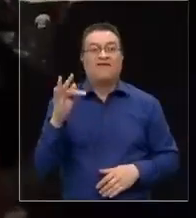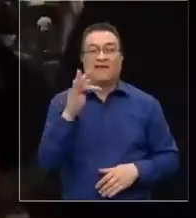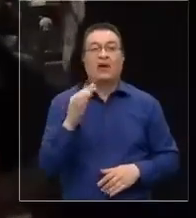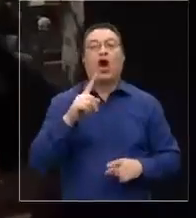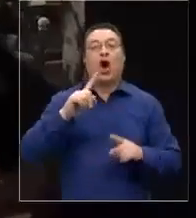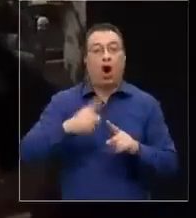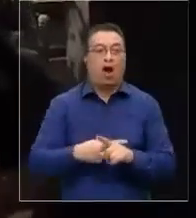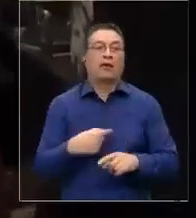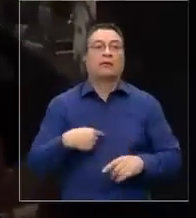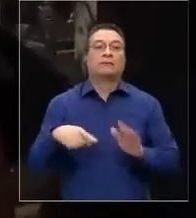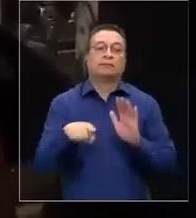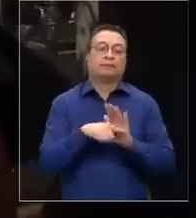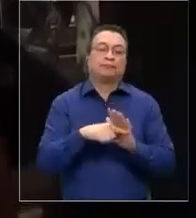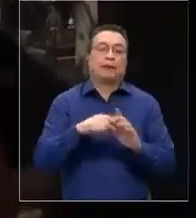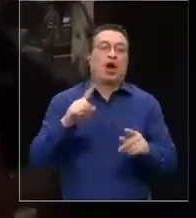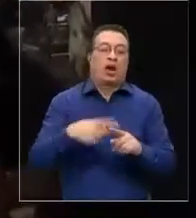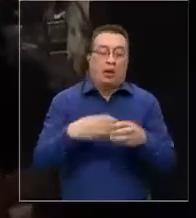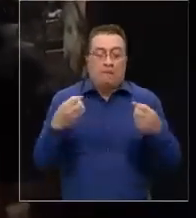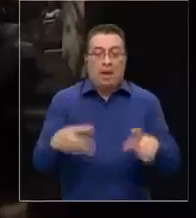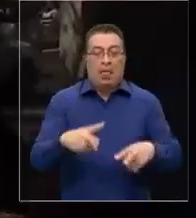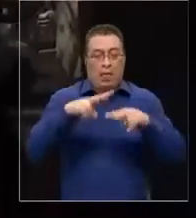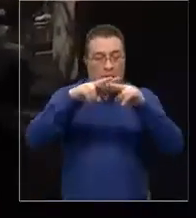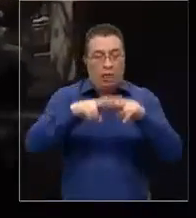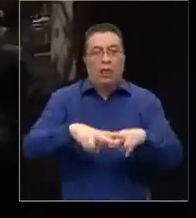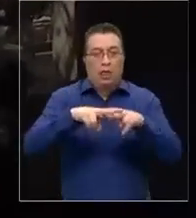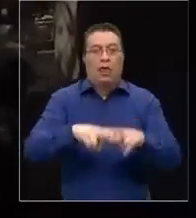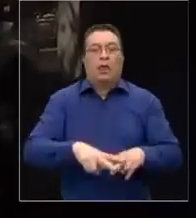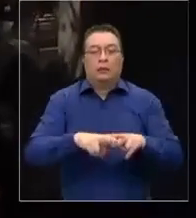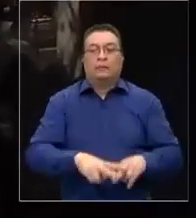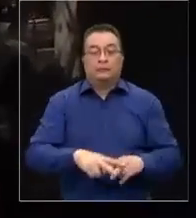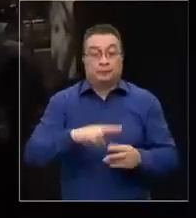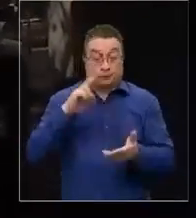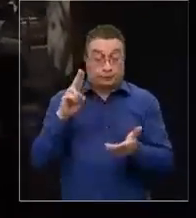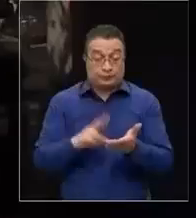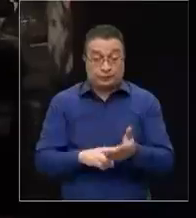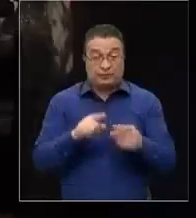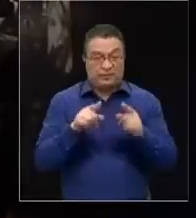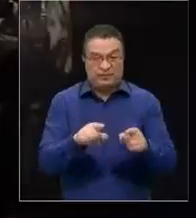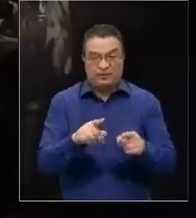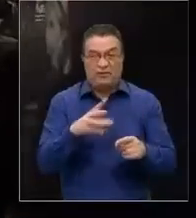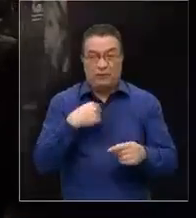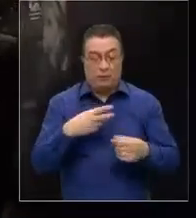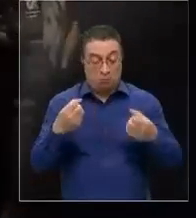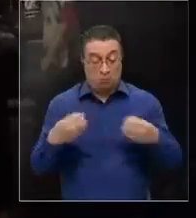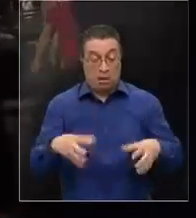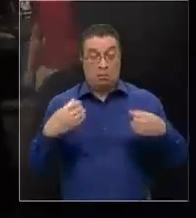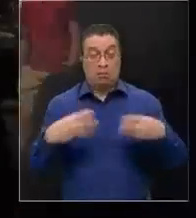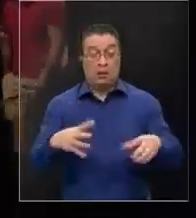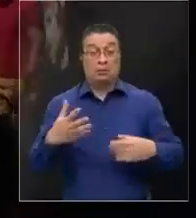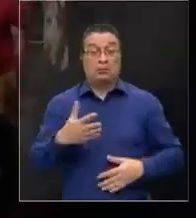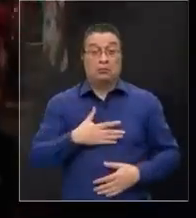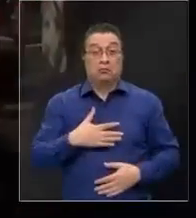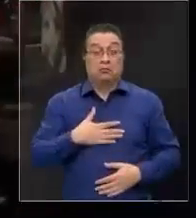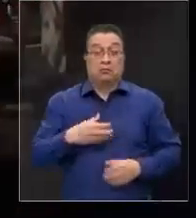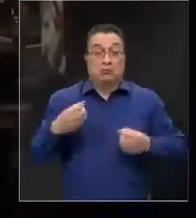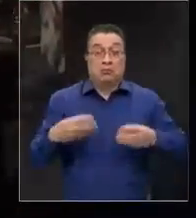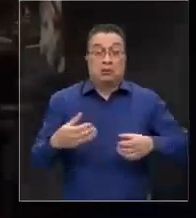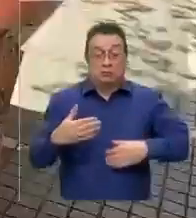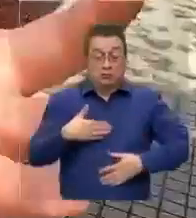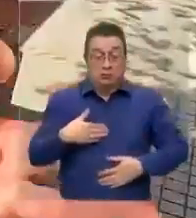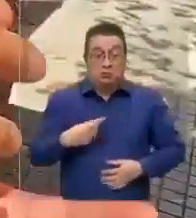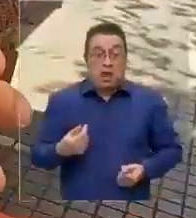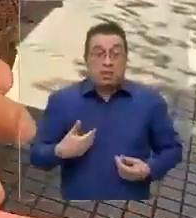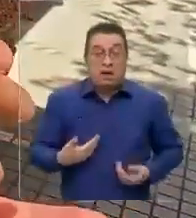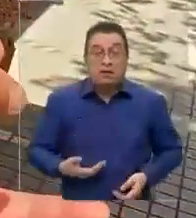perdí nuevamente en febrero. Claro. Así que esto indica de que realmente nos están arrebatando nuestro